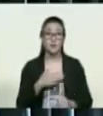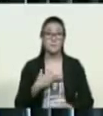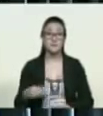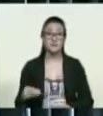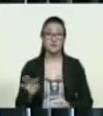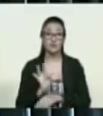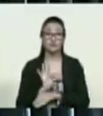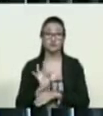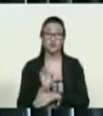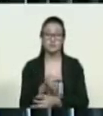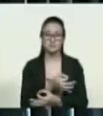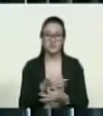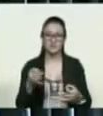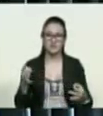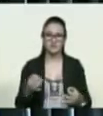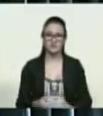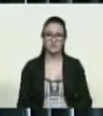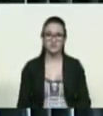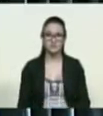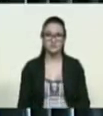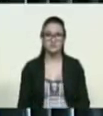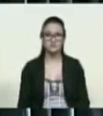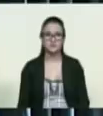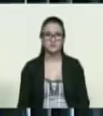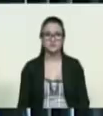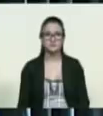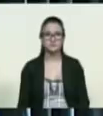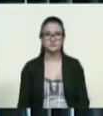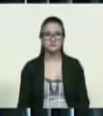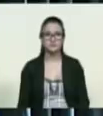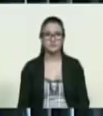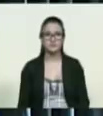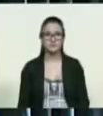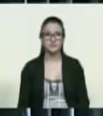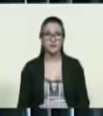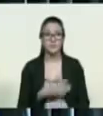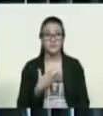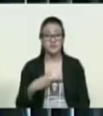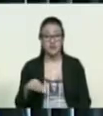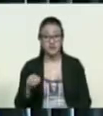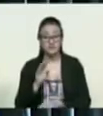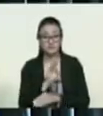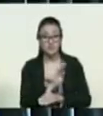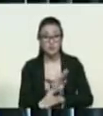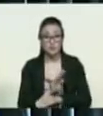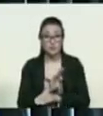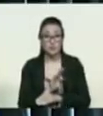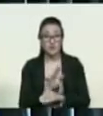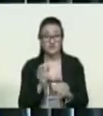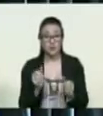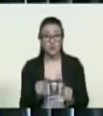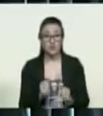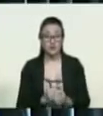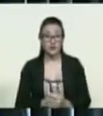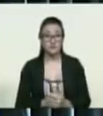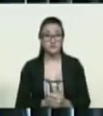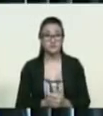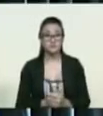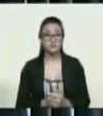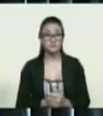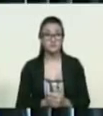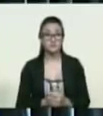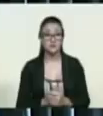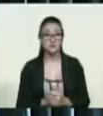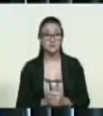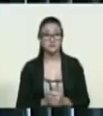funcionó de manera impecable. Porque el presidente no solamente fue resguardado por su seguridad de inmediato, sino porque los inhibidores que